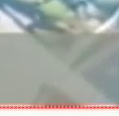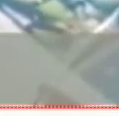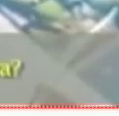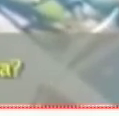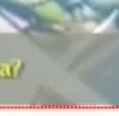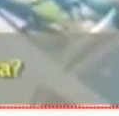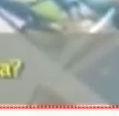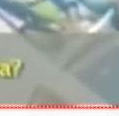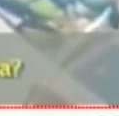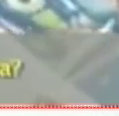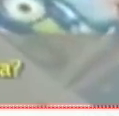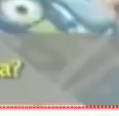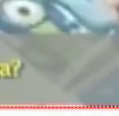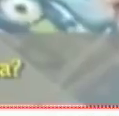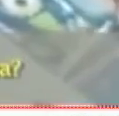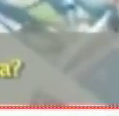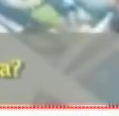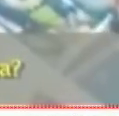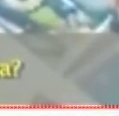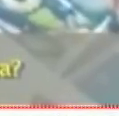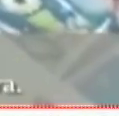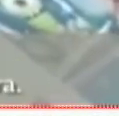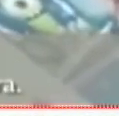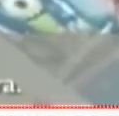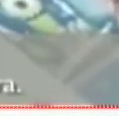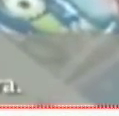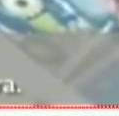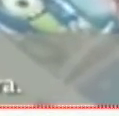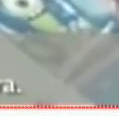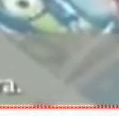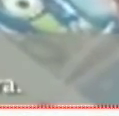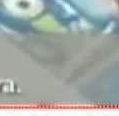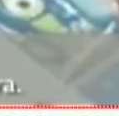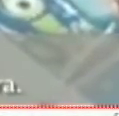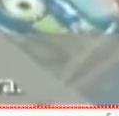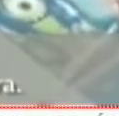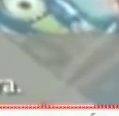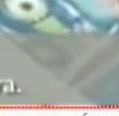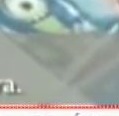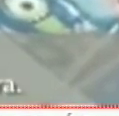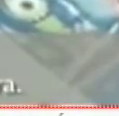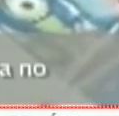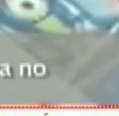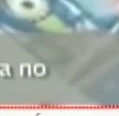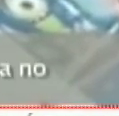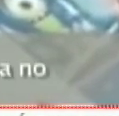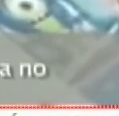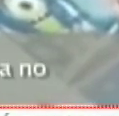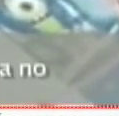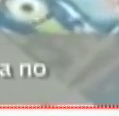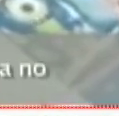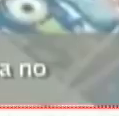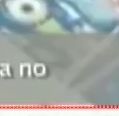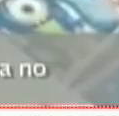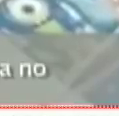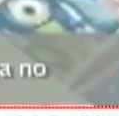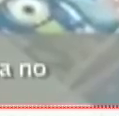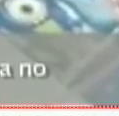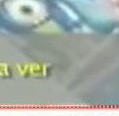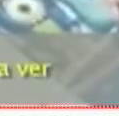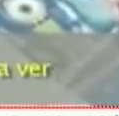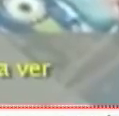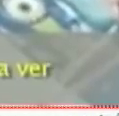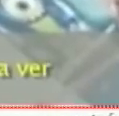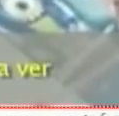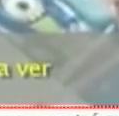No. ¿Seguro? ¿Qué le dijo Toñito ahí en Pacaraí? Él se entendiera con mi teniente Hidalgo, con Caldera. Con nosotros no lo salvaron y ya